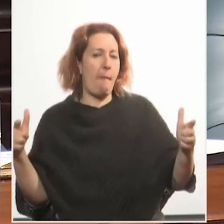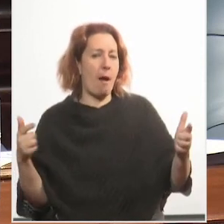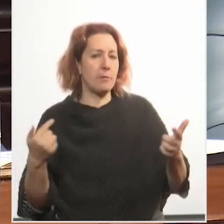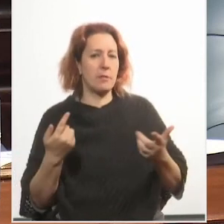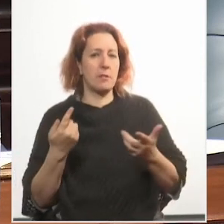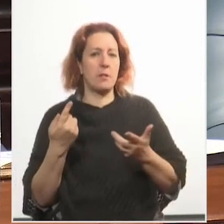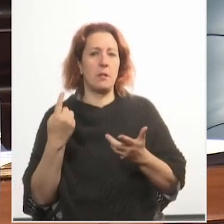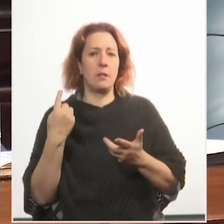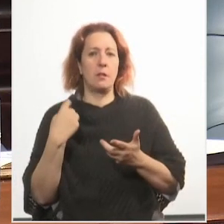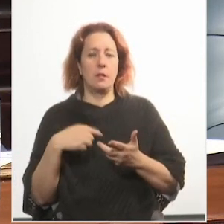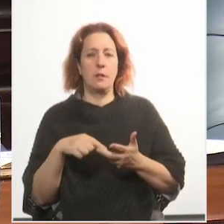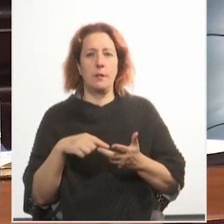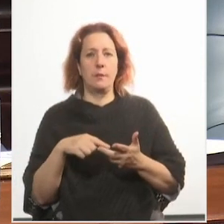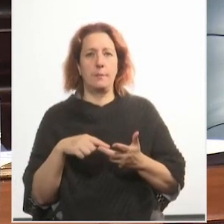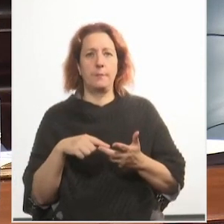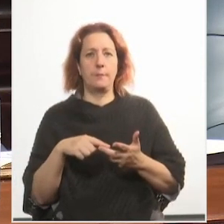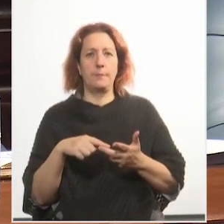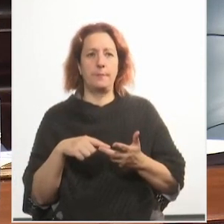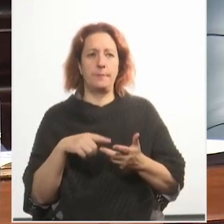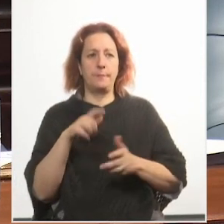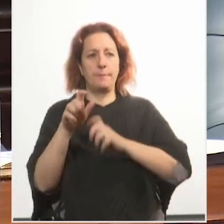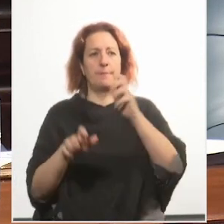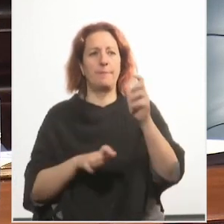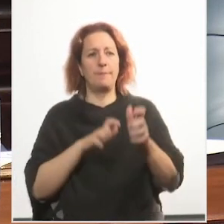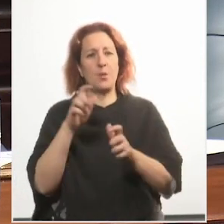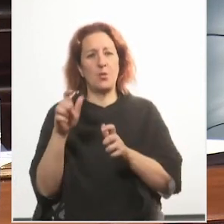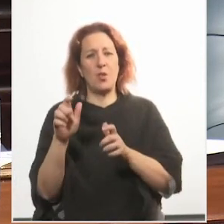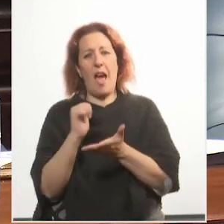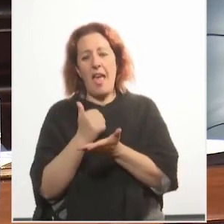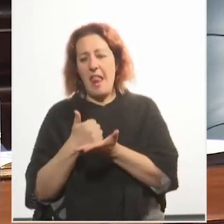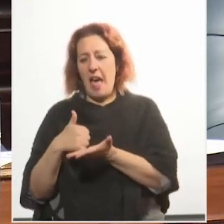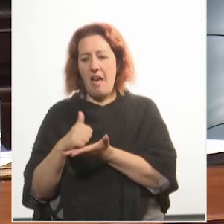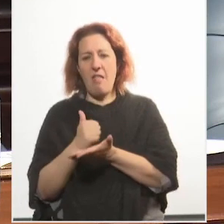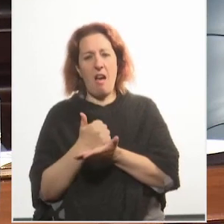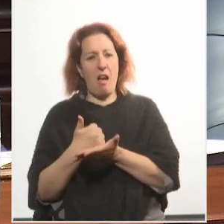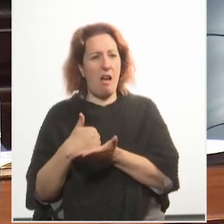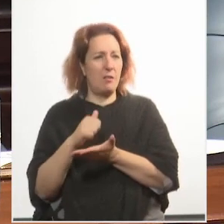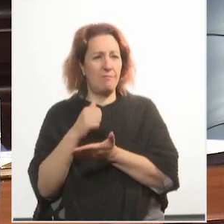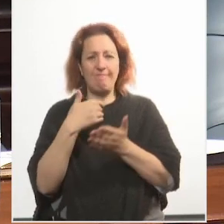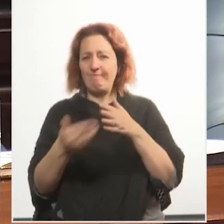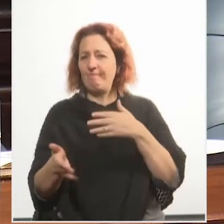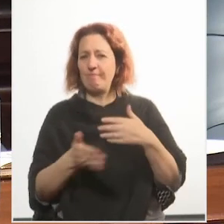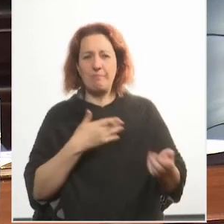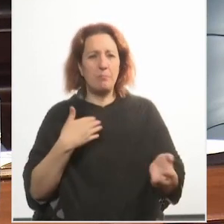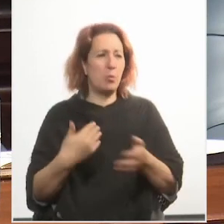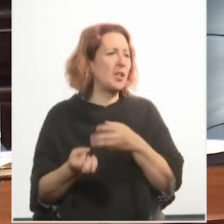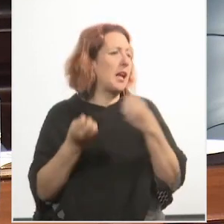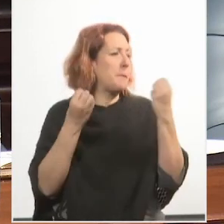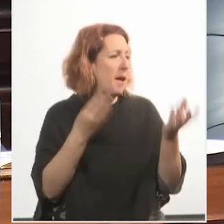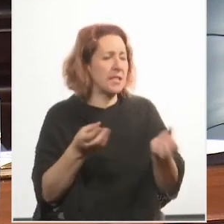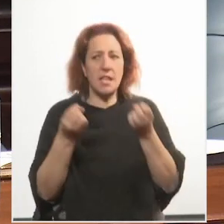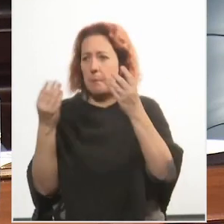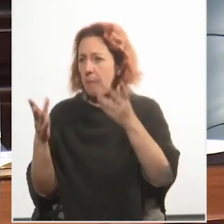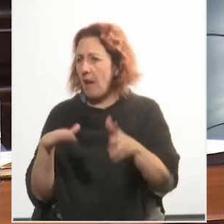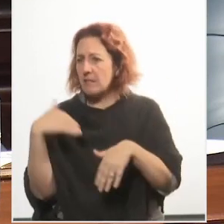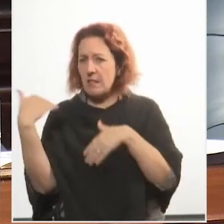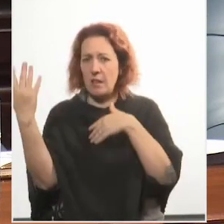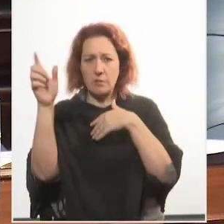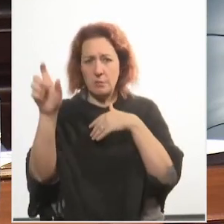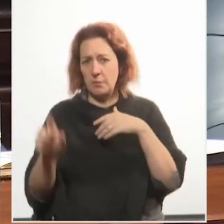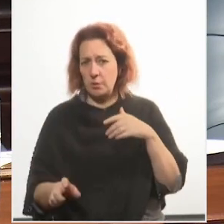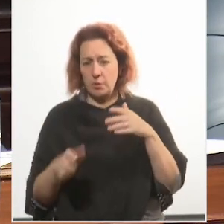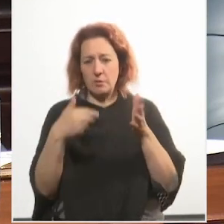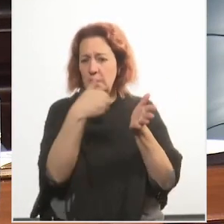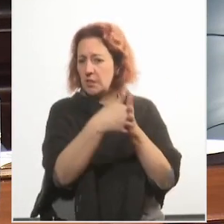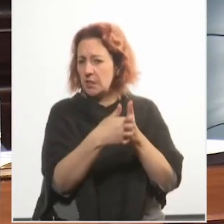donde al ser cada vez más aislado le importa menos lo que le pasa a su vecino, a su